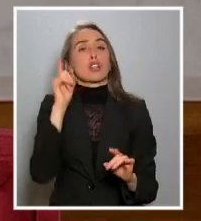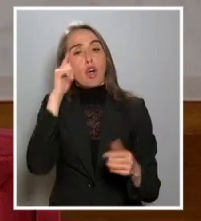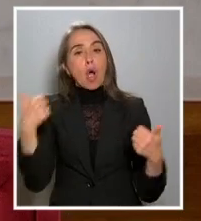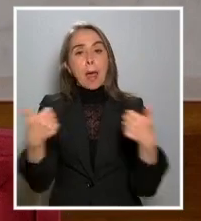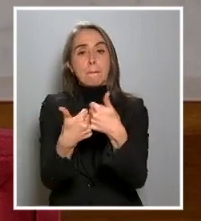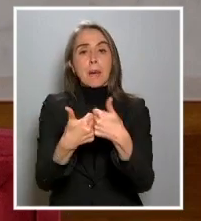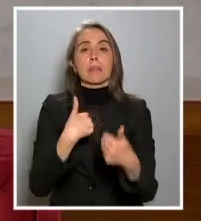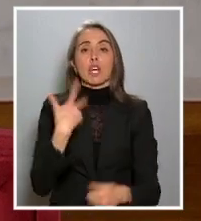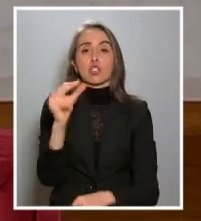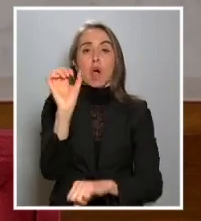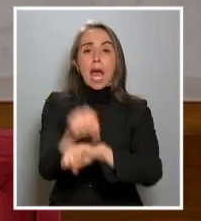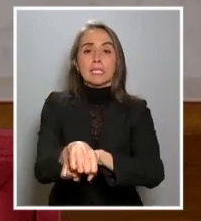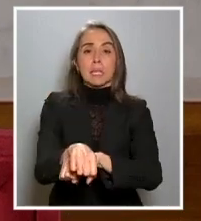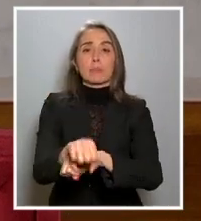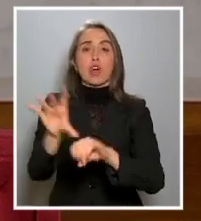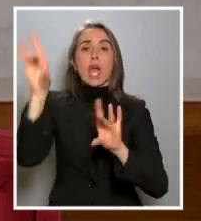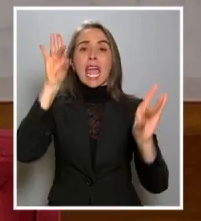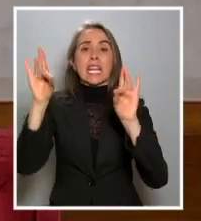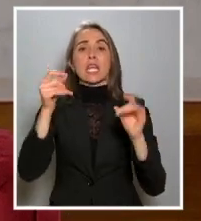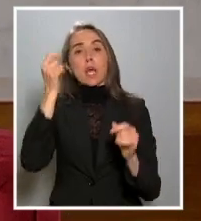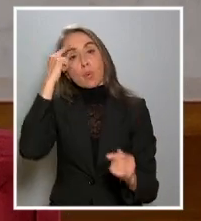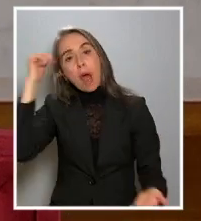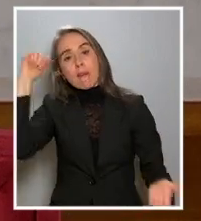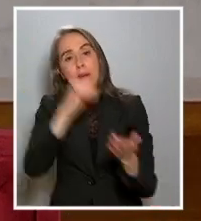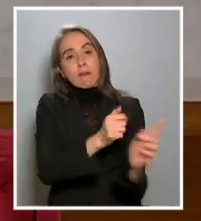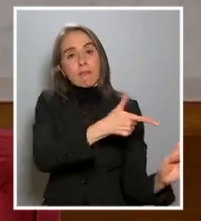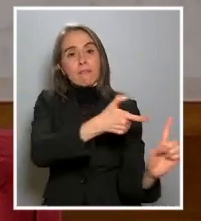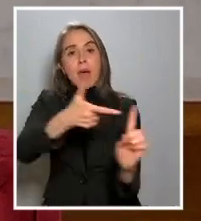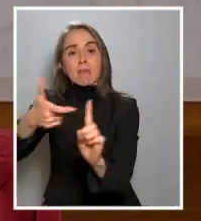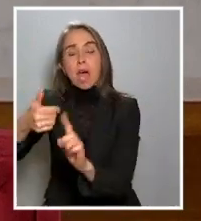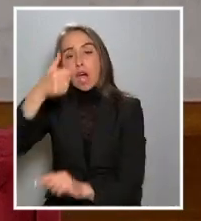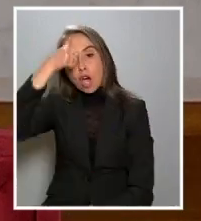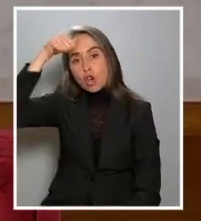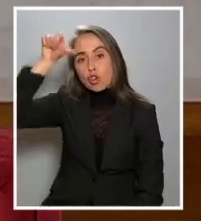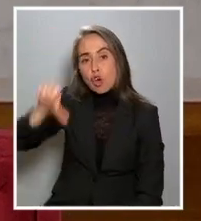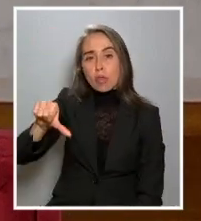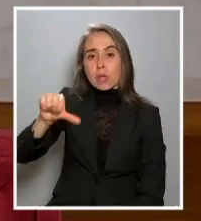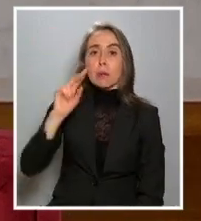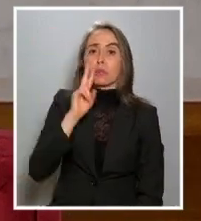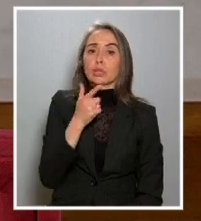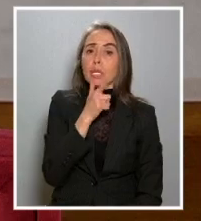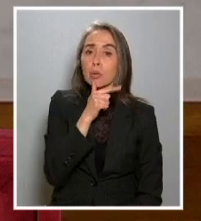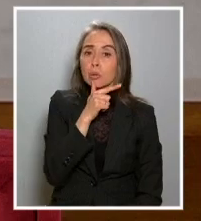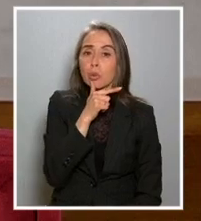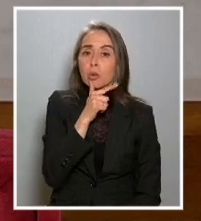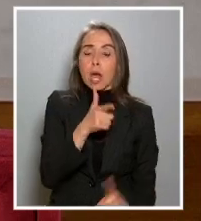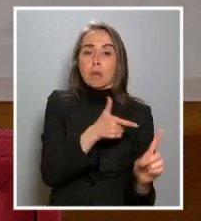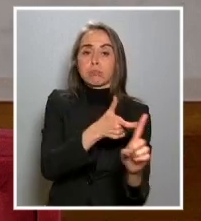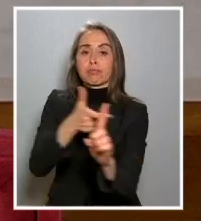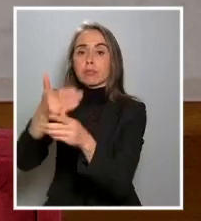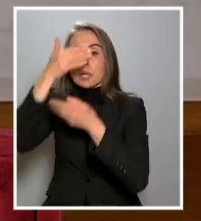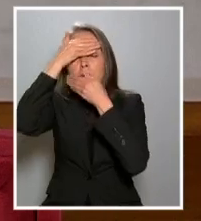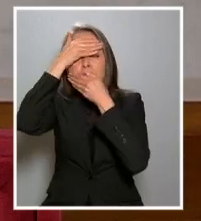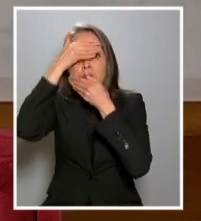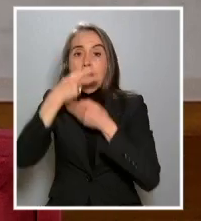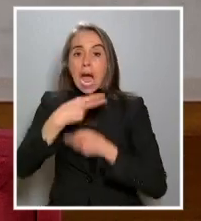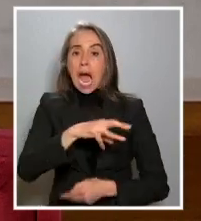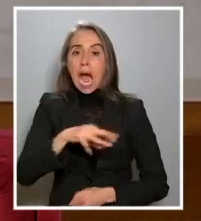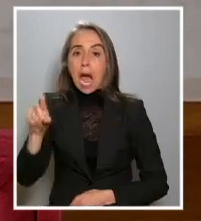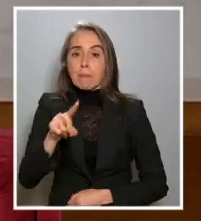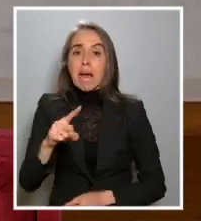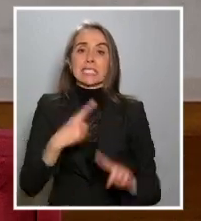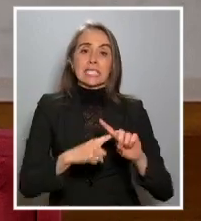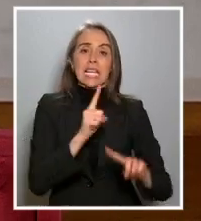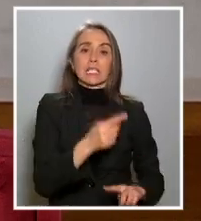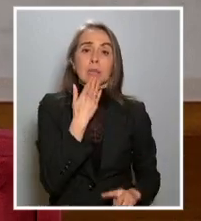empates y que yo no acepto elegir entre barbaries. Condenamos sin lugar a dudas los ataques terroristas de Hamas y